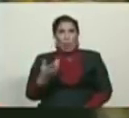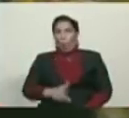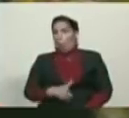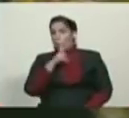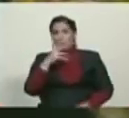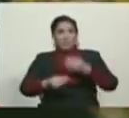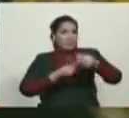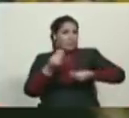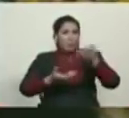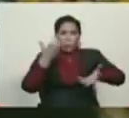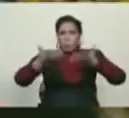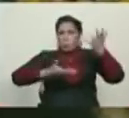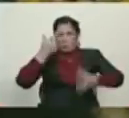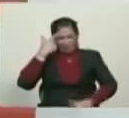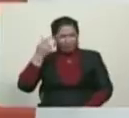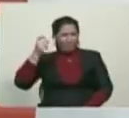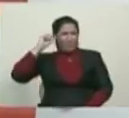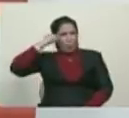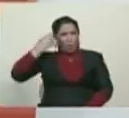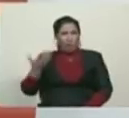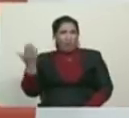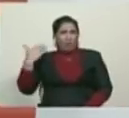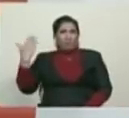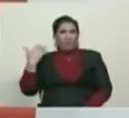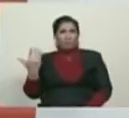pero terrible, terrible, terrible.